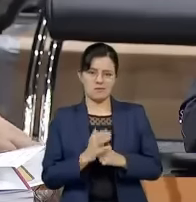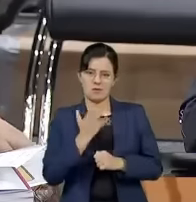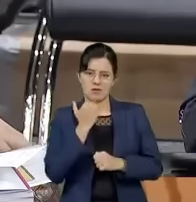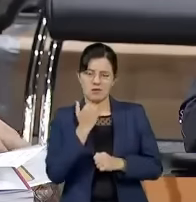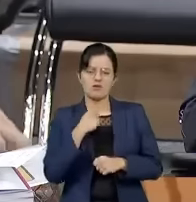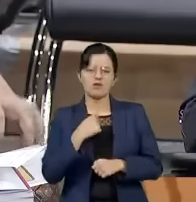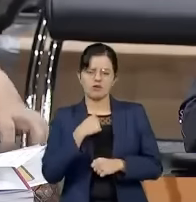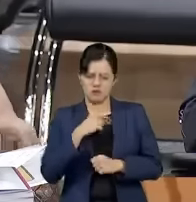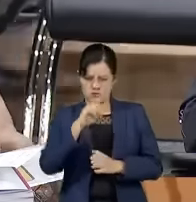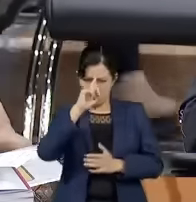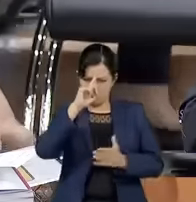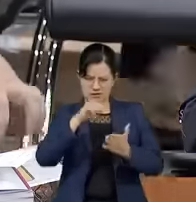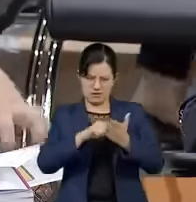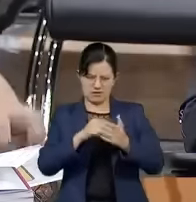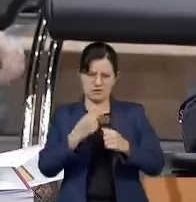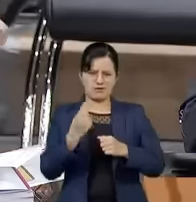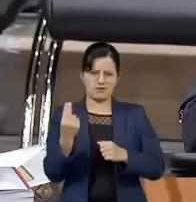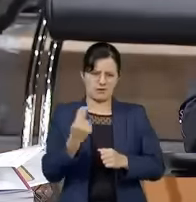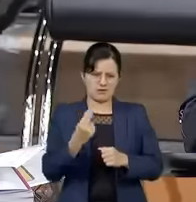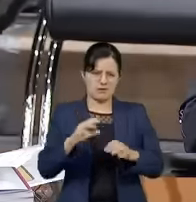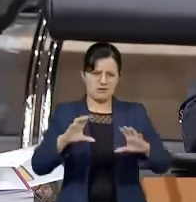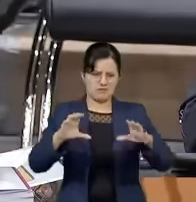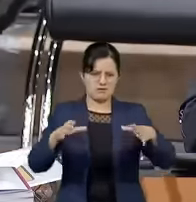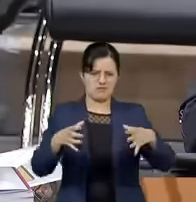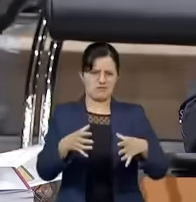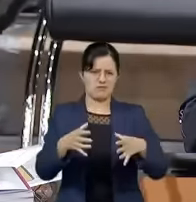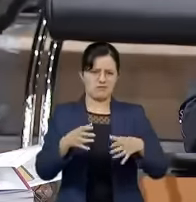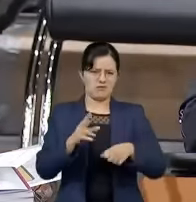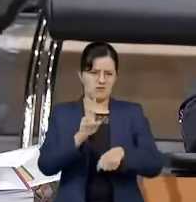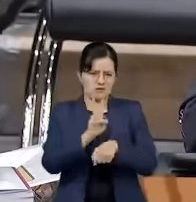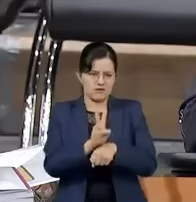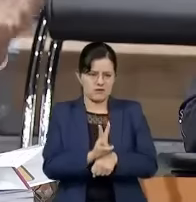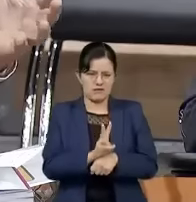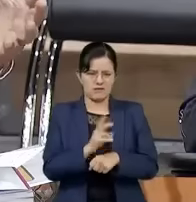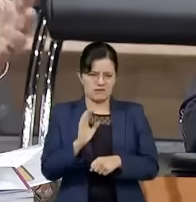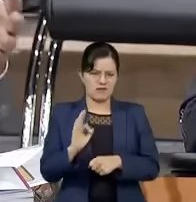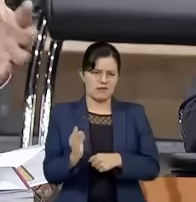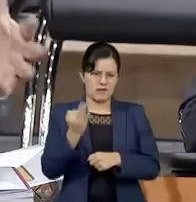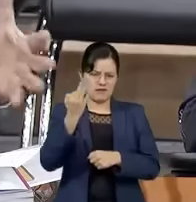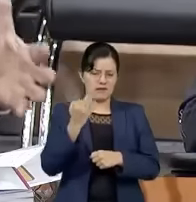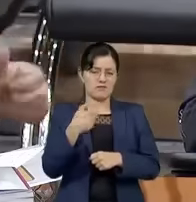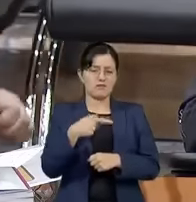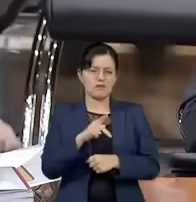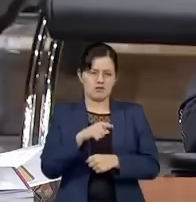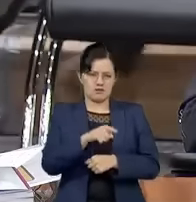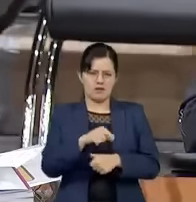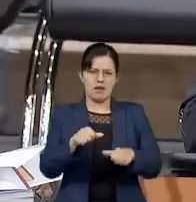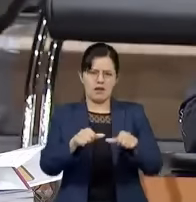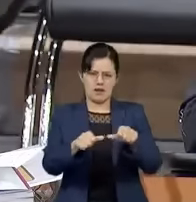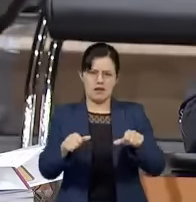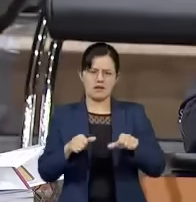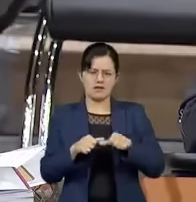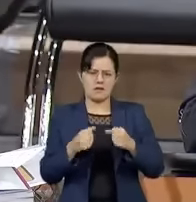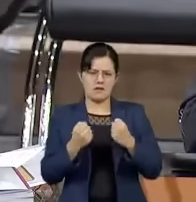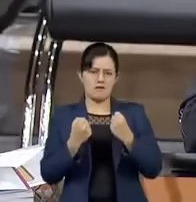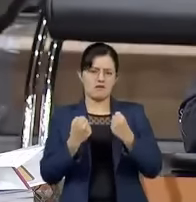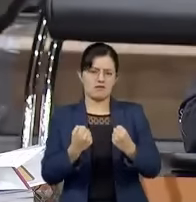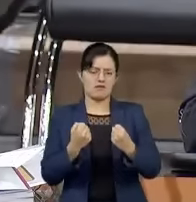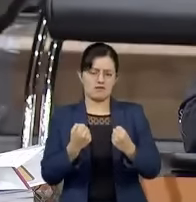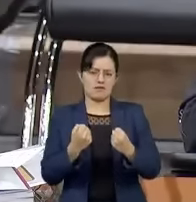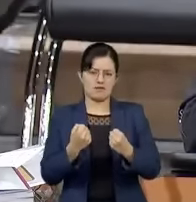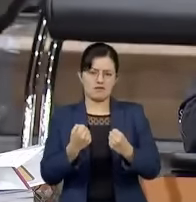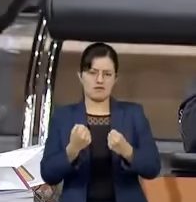central creo que ese esquema está bien pero aunque es una área fuerte sigue